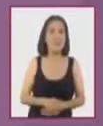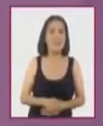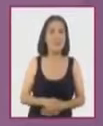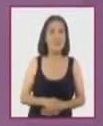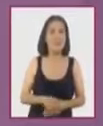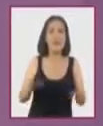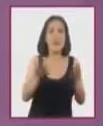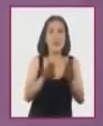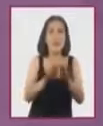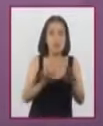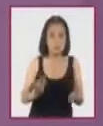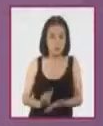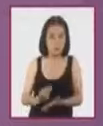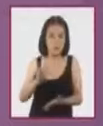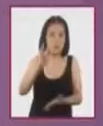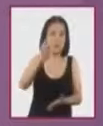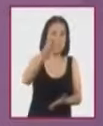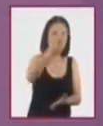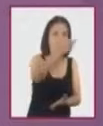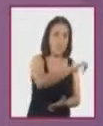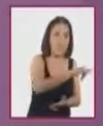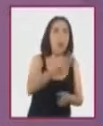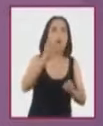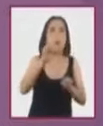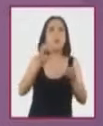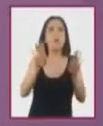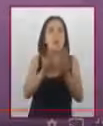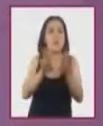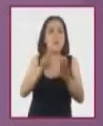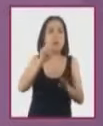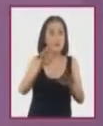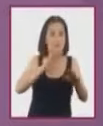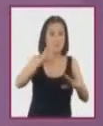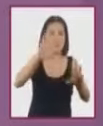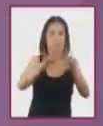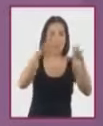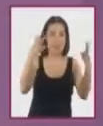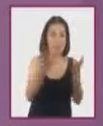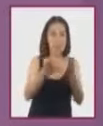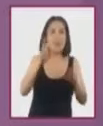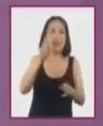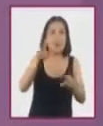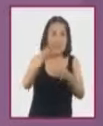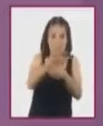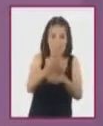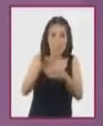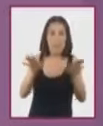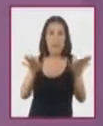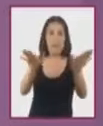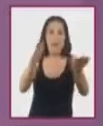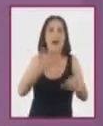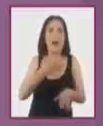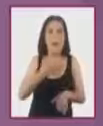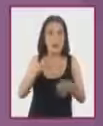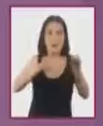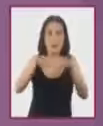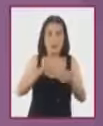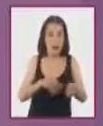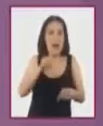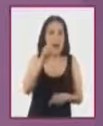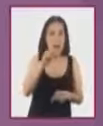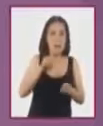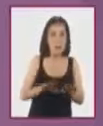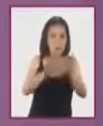el desplazamiento de un avión, un satélite alrededor de nuestro planeta, el movimiento del agua en